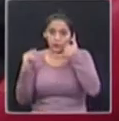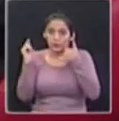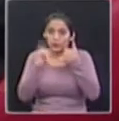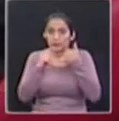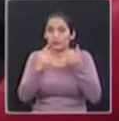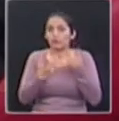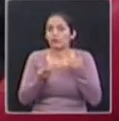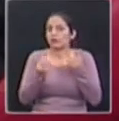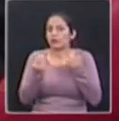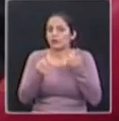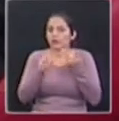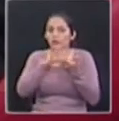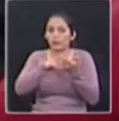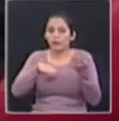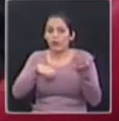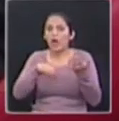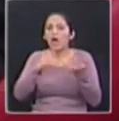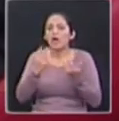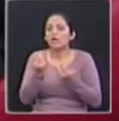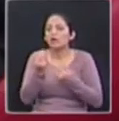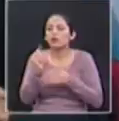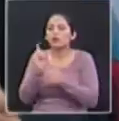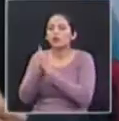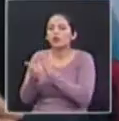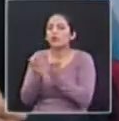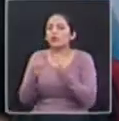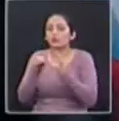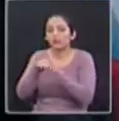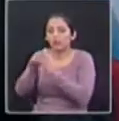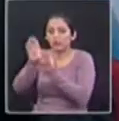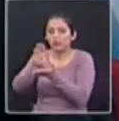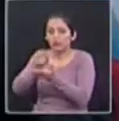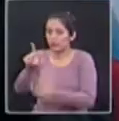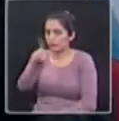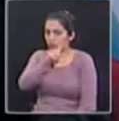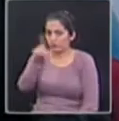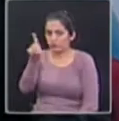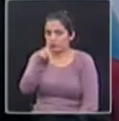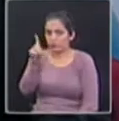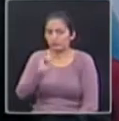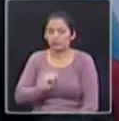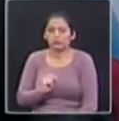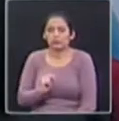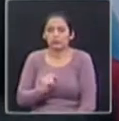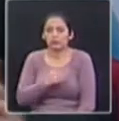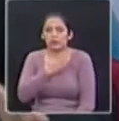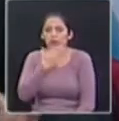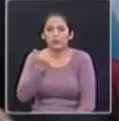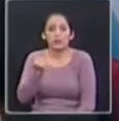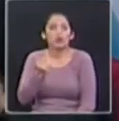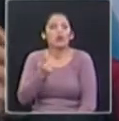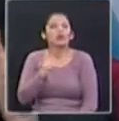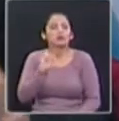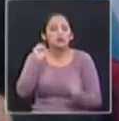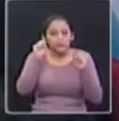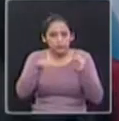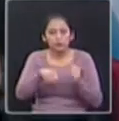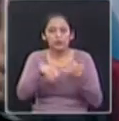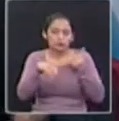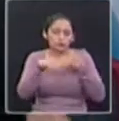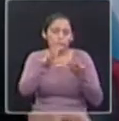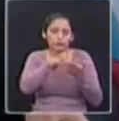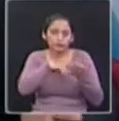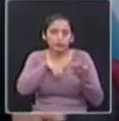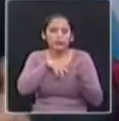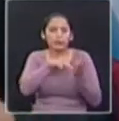banco central que haya medios de pago medios de pago digitales sí y que los desarrollen directamente las cooperativas los bancos las empresas